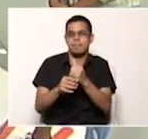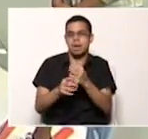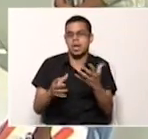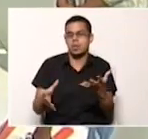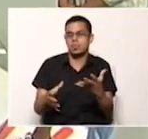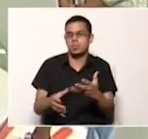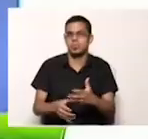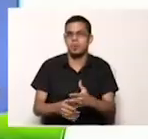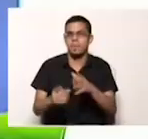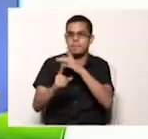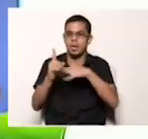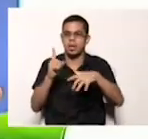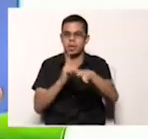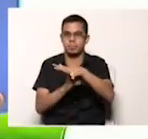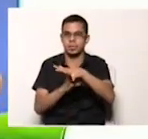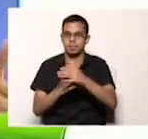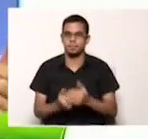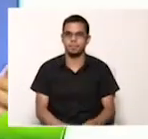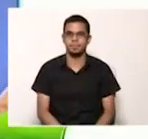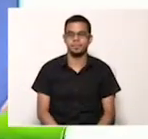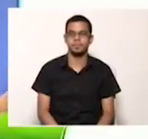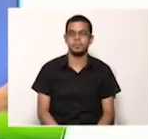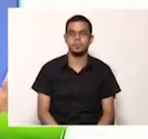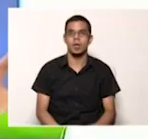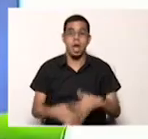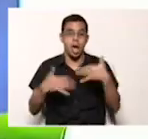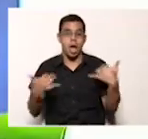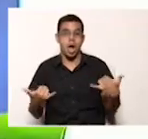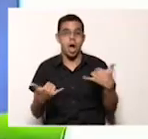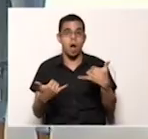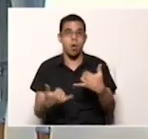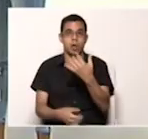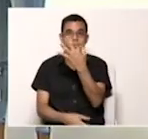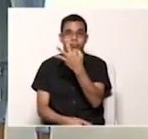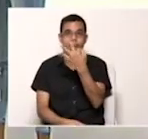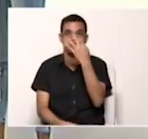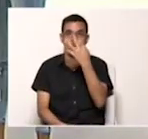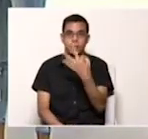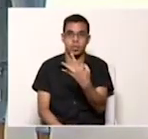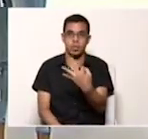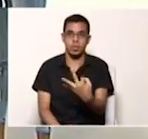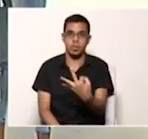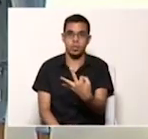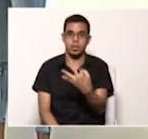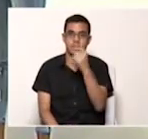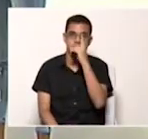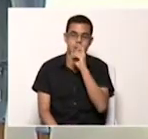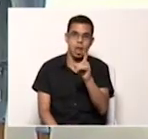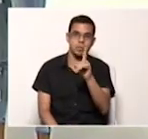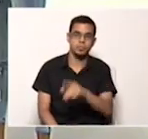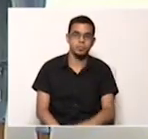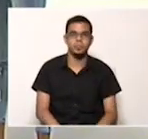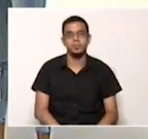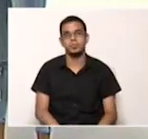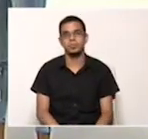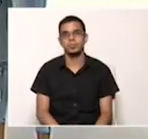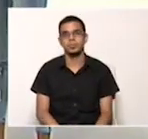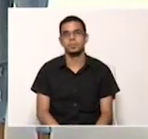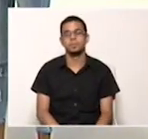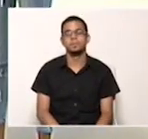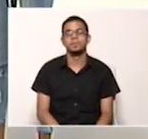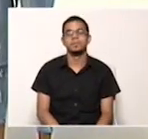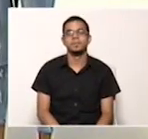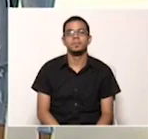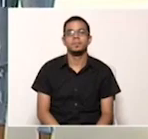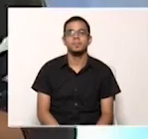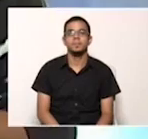ahora con tercer año. Ok, ¿qué vamos a hablar en tercer A año? ver, profe. Vamos a entrar a lo que es hacer una pregunta muy importante, ¿verdad? ¿Cuál será?